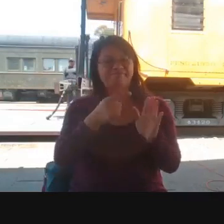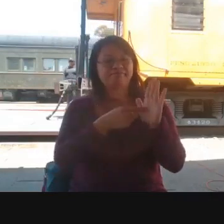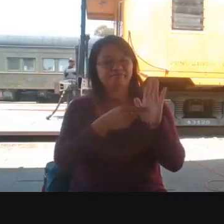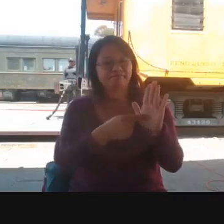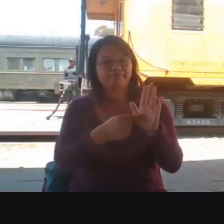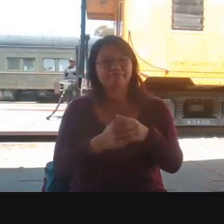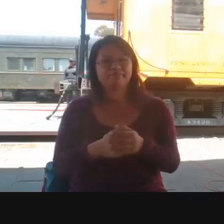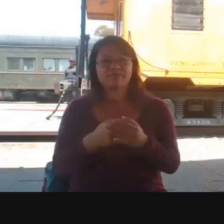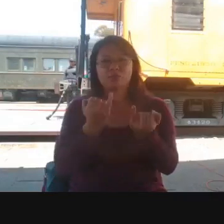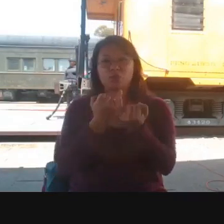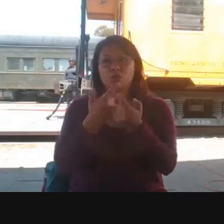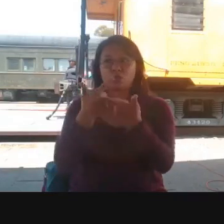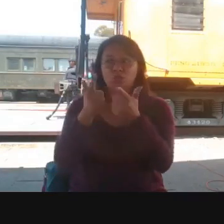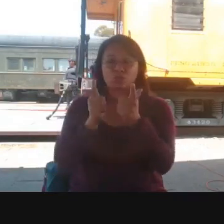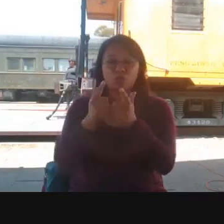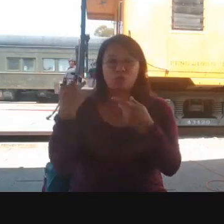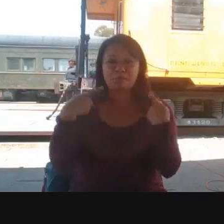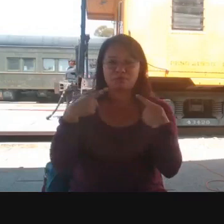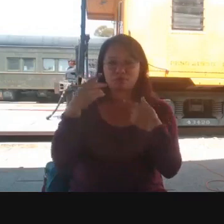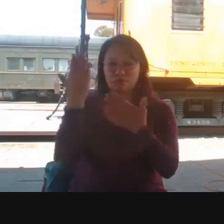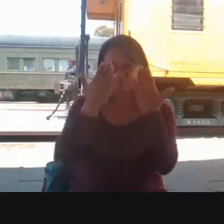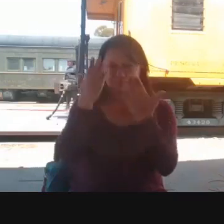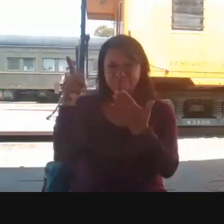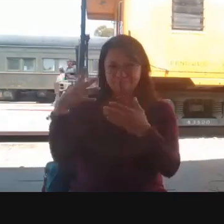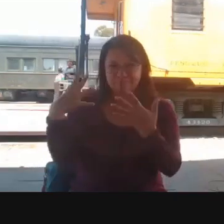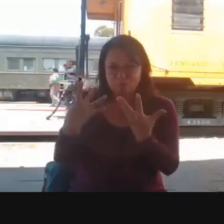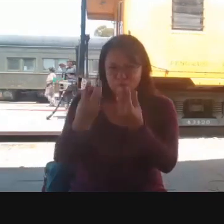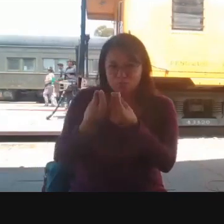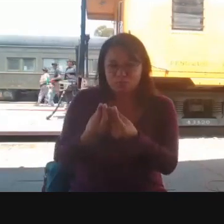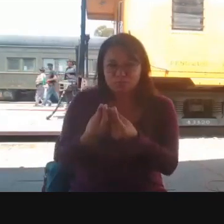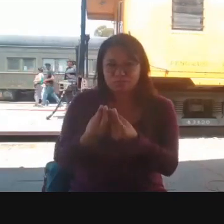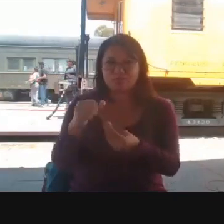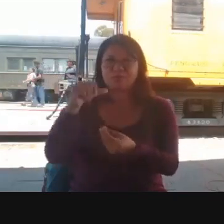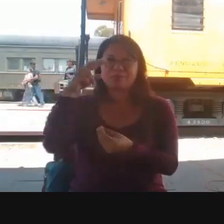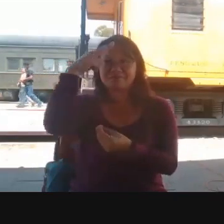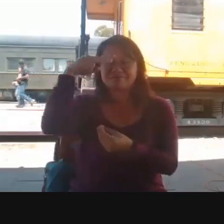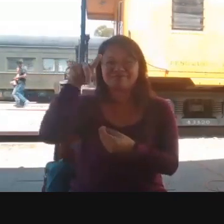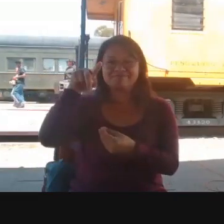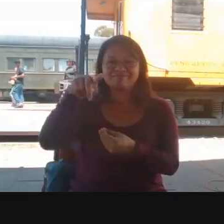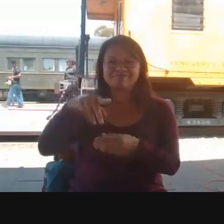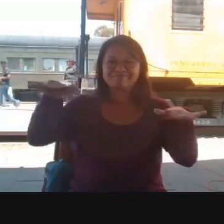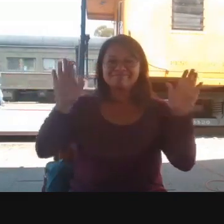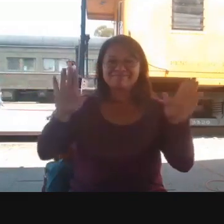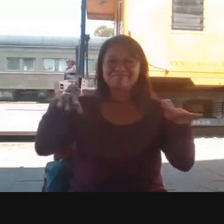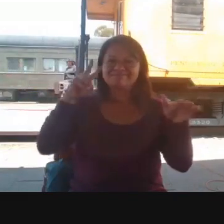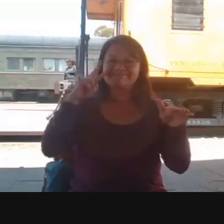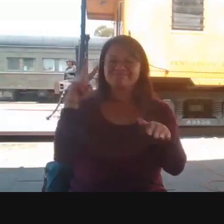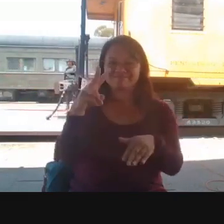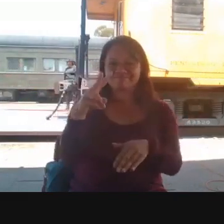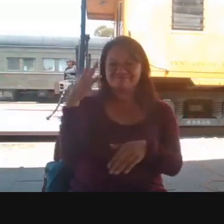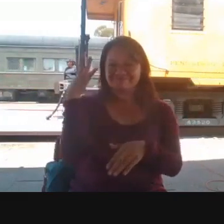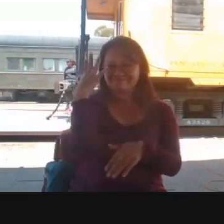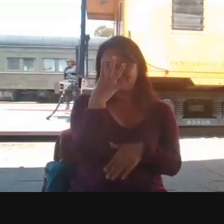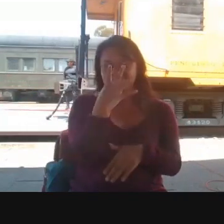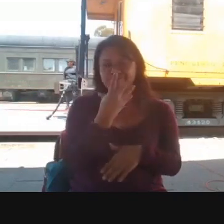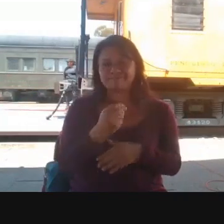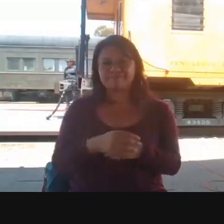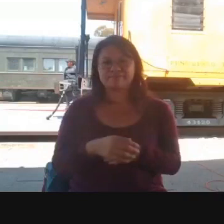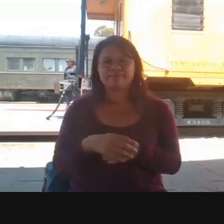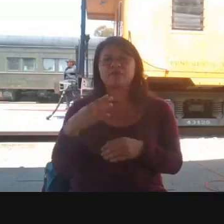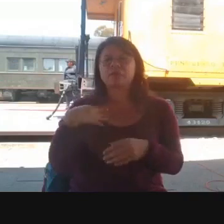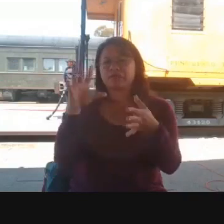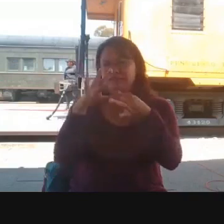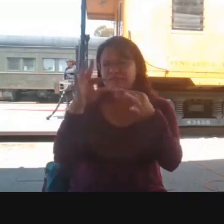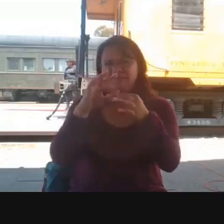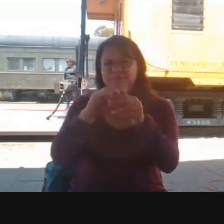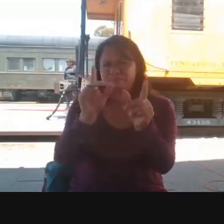de estudiantes que lo apoyan para traer aquí a estas preciosas aves. Y bueno, les voy a leer un poco de su semblanza popular para que lo